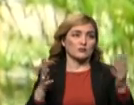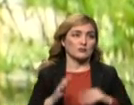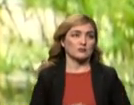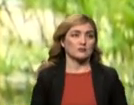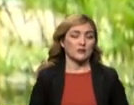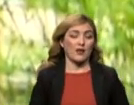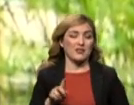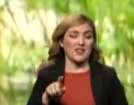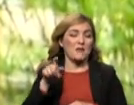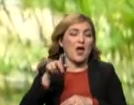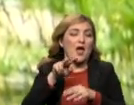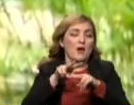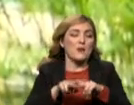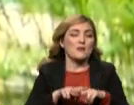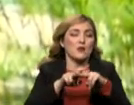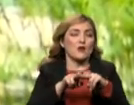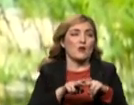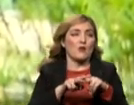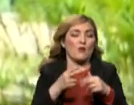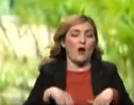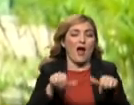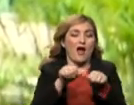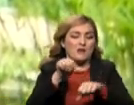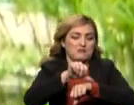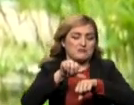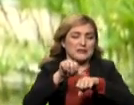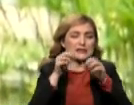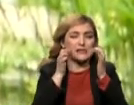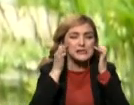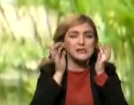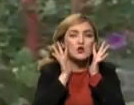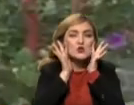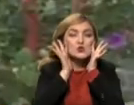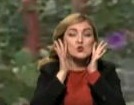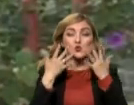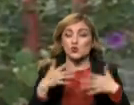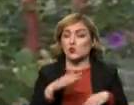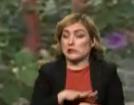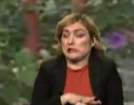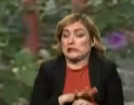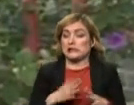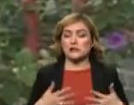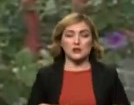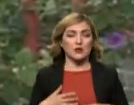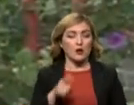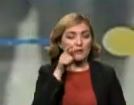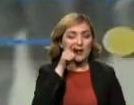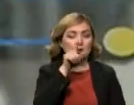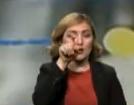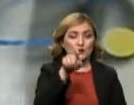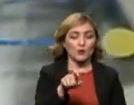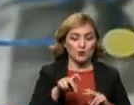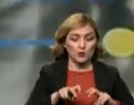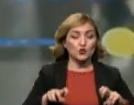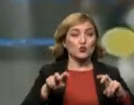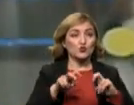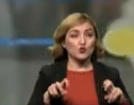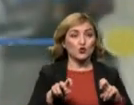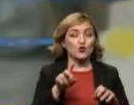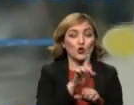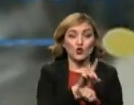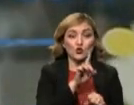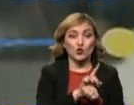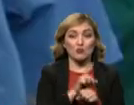se debe verificar que es una experiencia en un área quirúrgica y sensible, como es la cirugía estética. Cree que la Fiscalía, en efecto, debe investigar a los